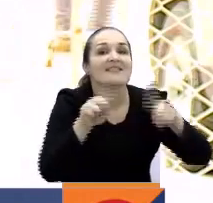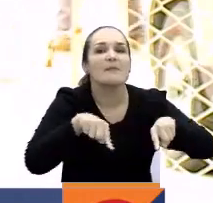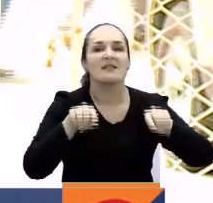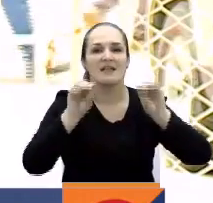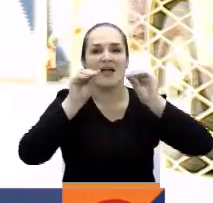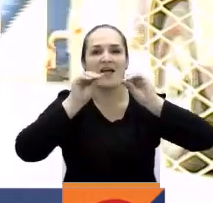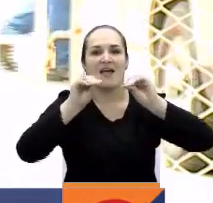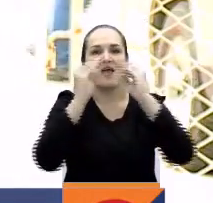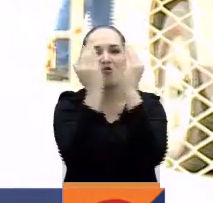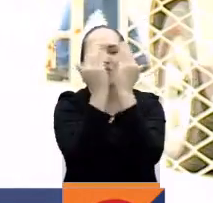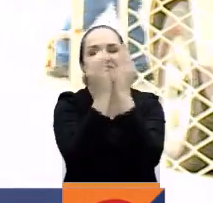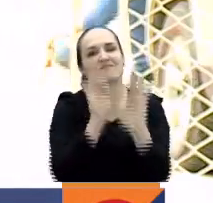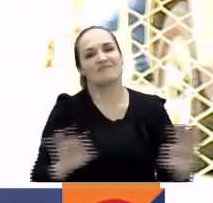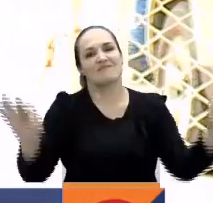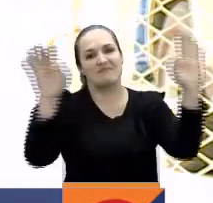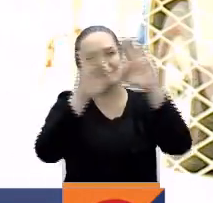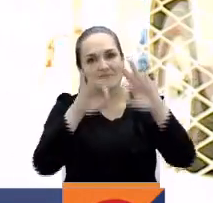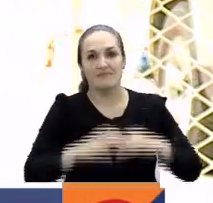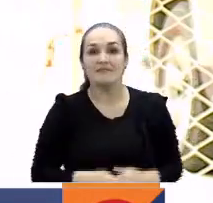educación.